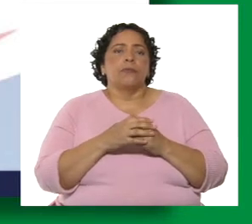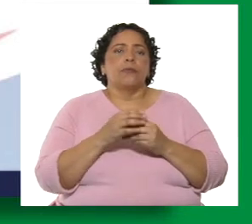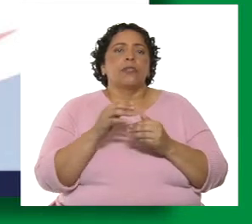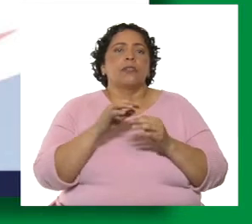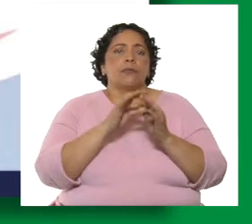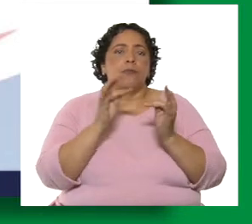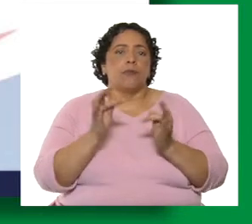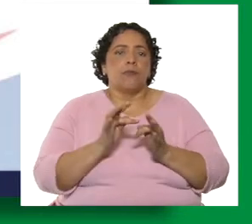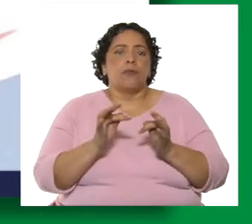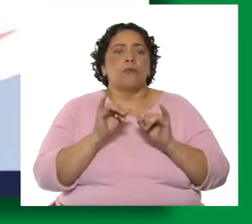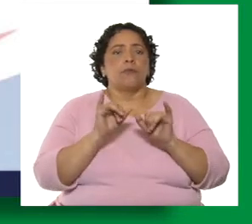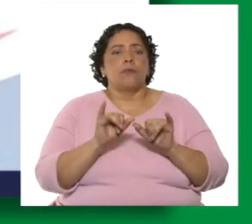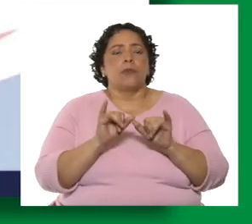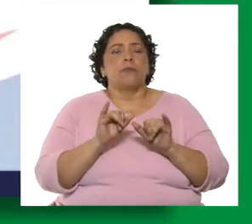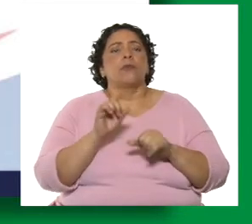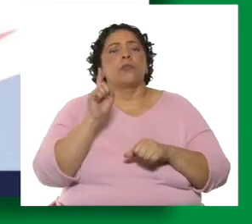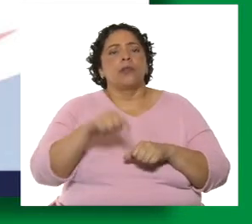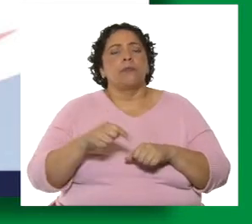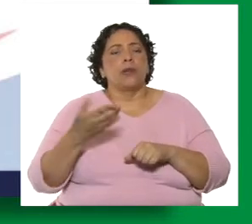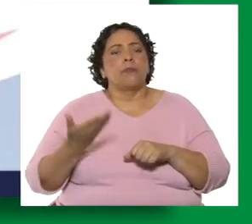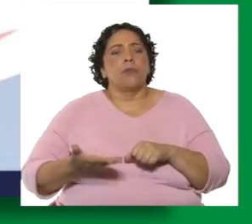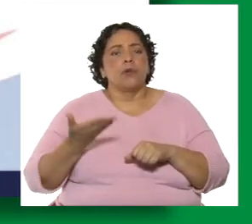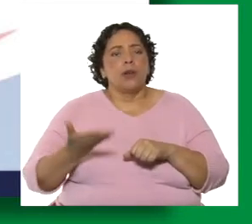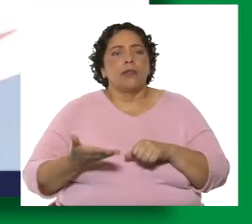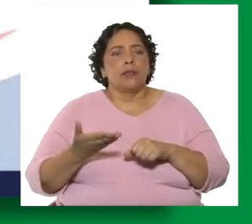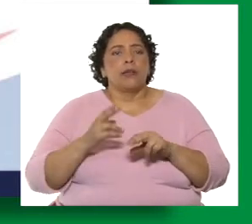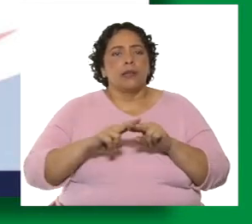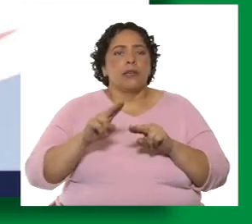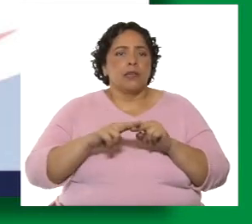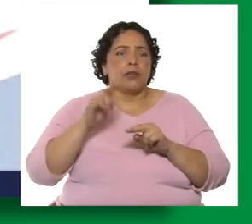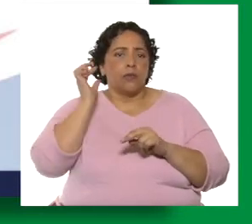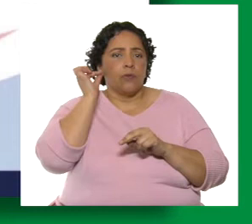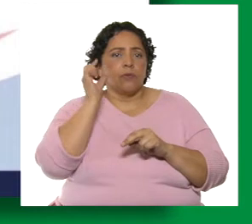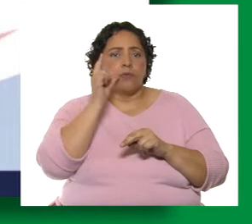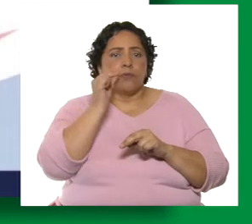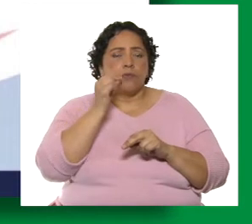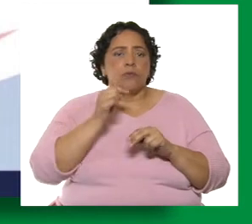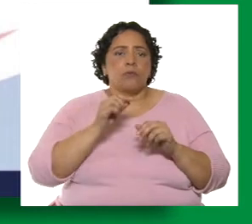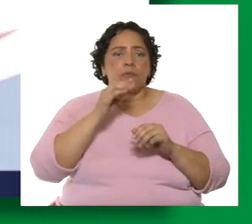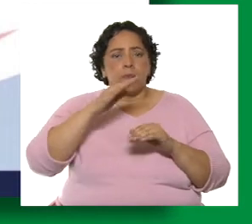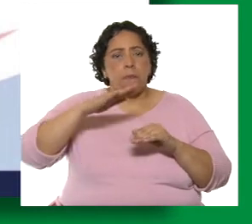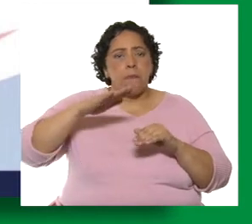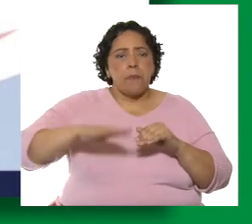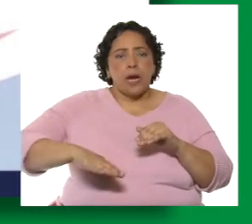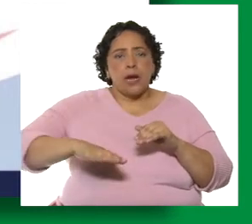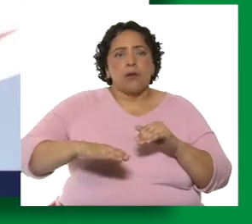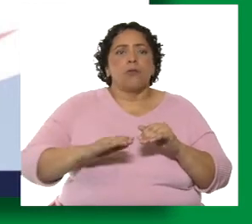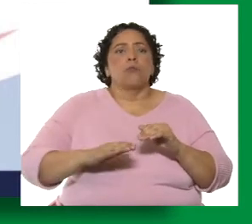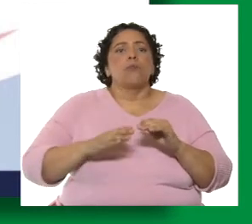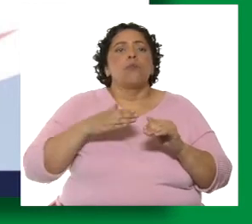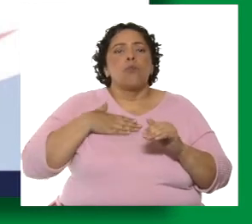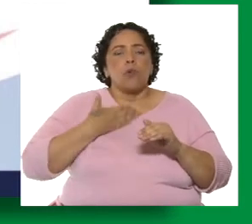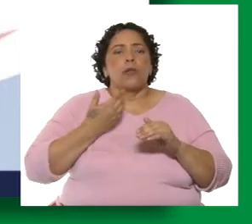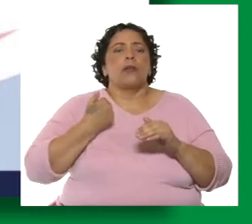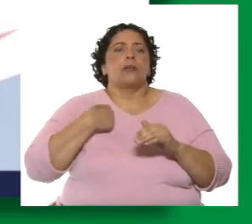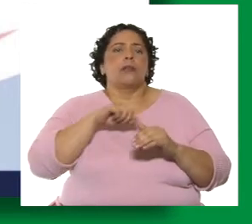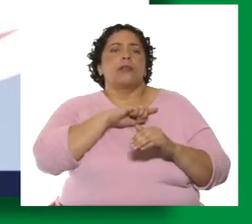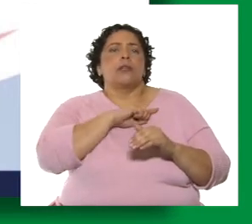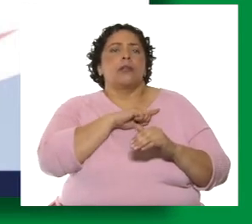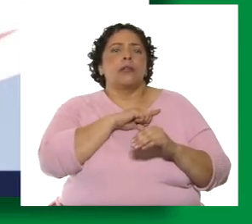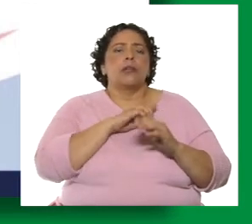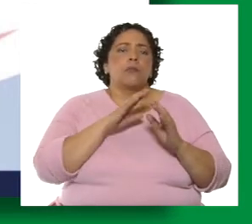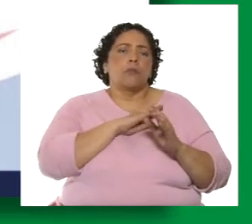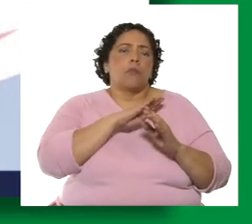misma manera, es importante que ese niño, esa niña desde pequeños puedan tener un espacio donde realicen